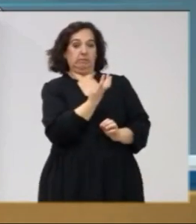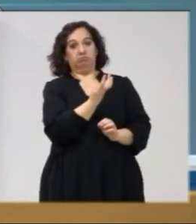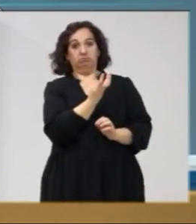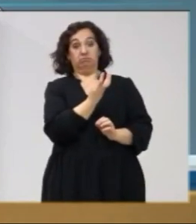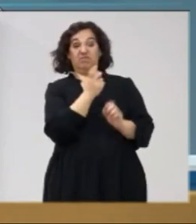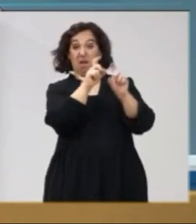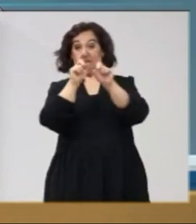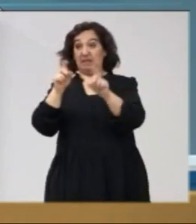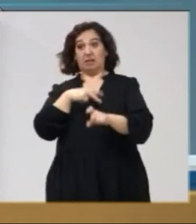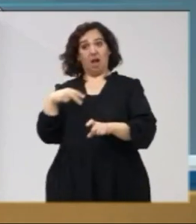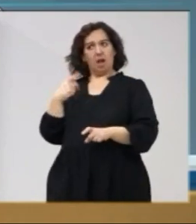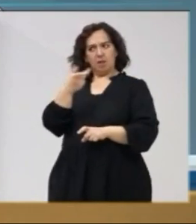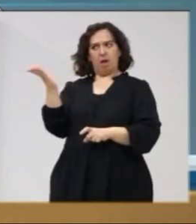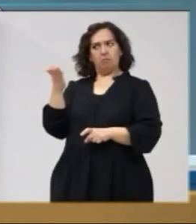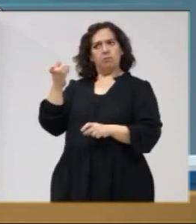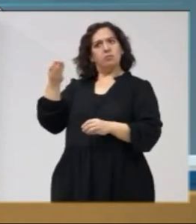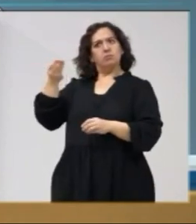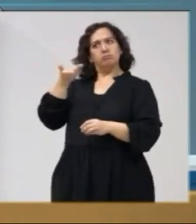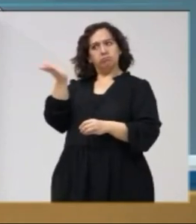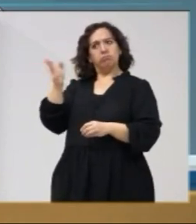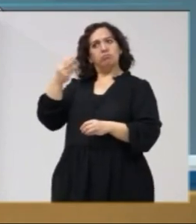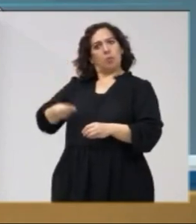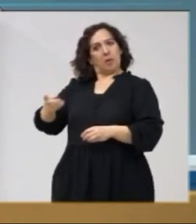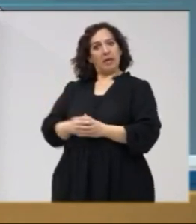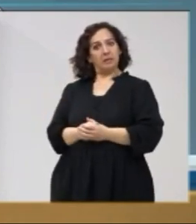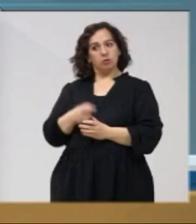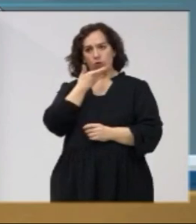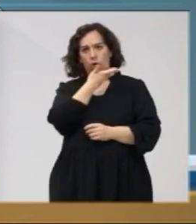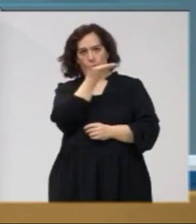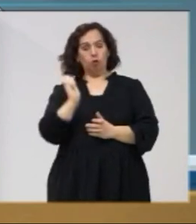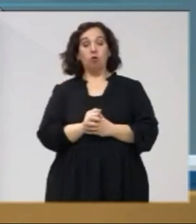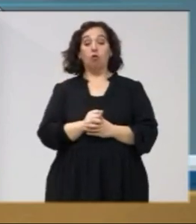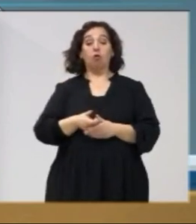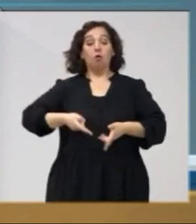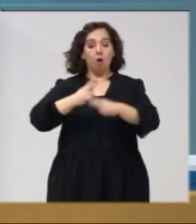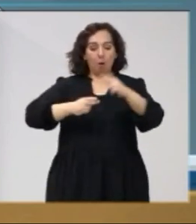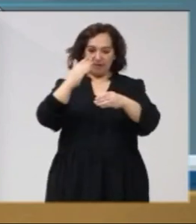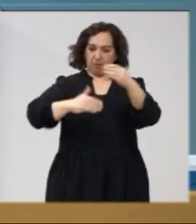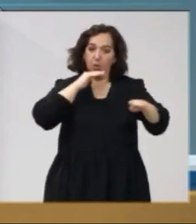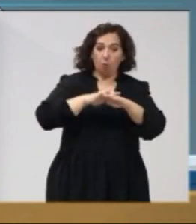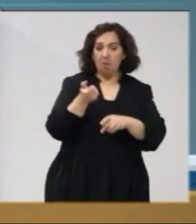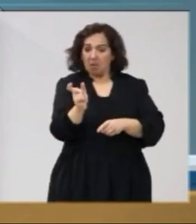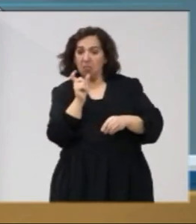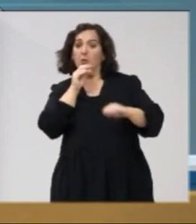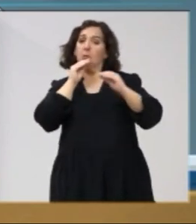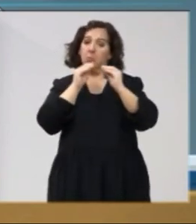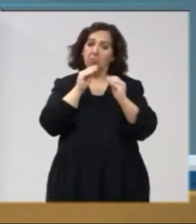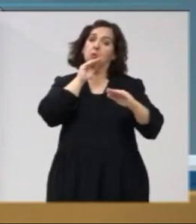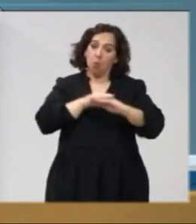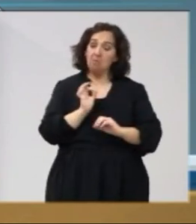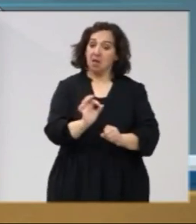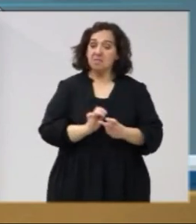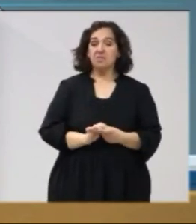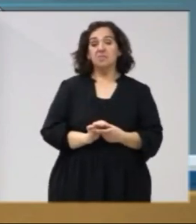empresas de Cantabria son empresas muy buenas. Yo las conozco. Hacen las obras en plazo, en precio.